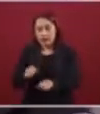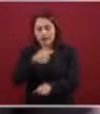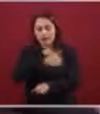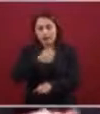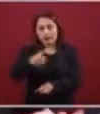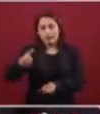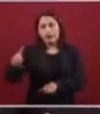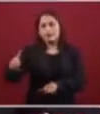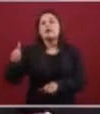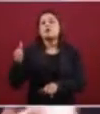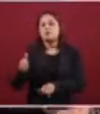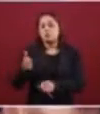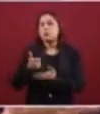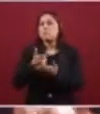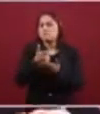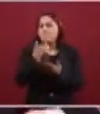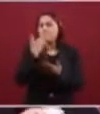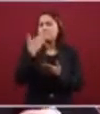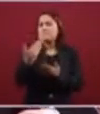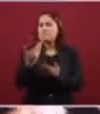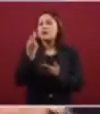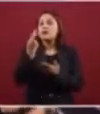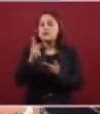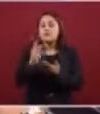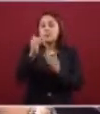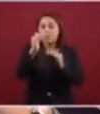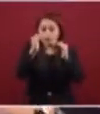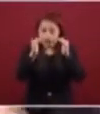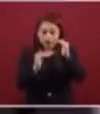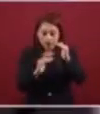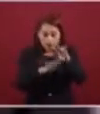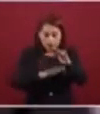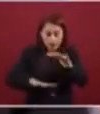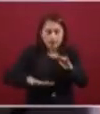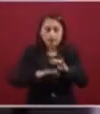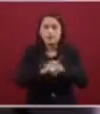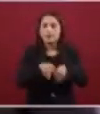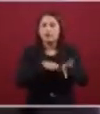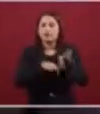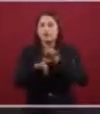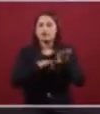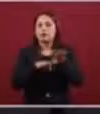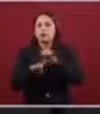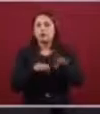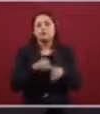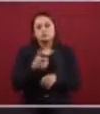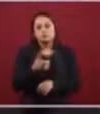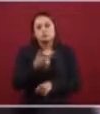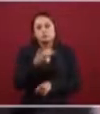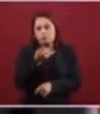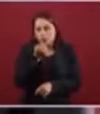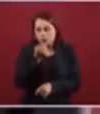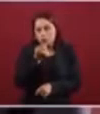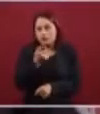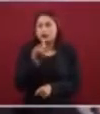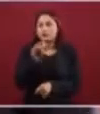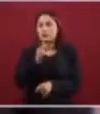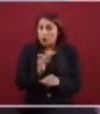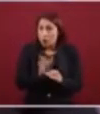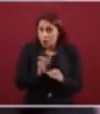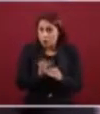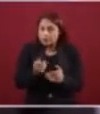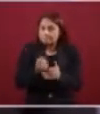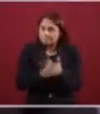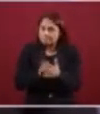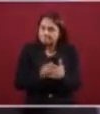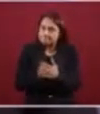hay una gran necesidad de cambiar esos salarios y eso es por lo que estamos luchando desde ahorita. O sea, queremos que esos salarios